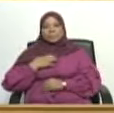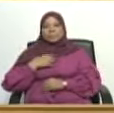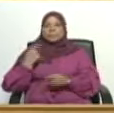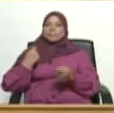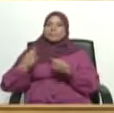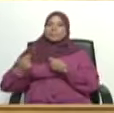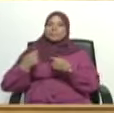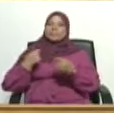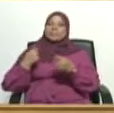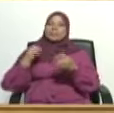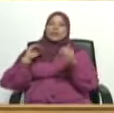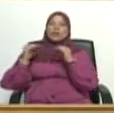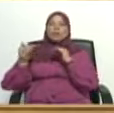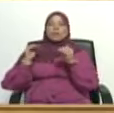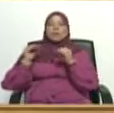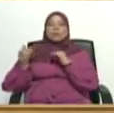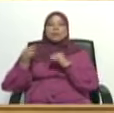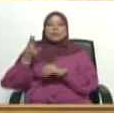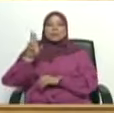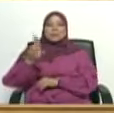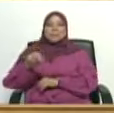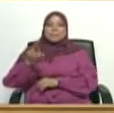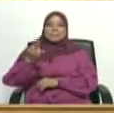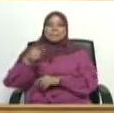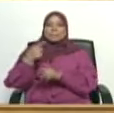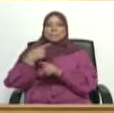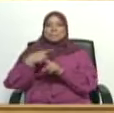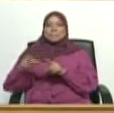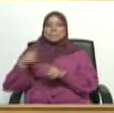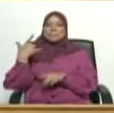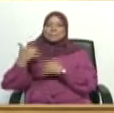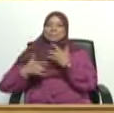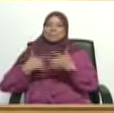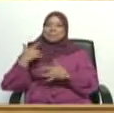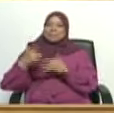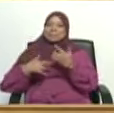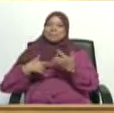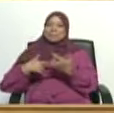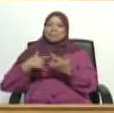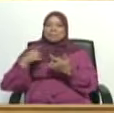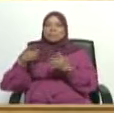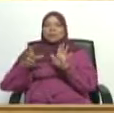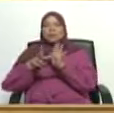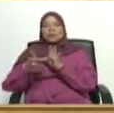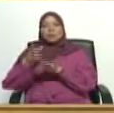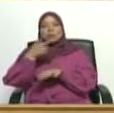comparar con ninguna otra acción de barbarie.